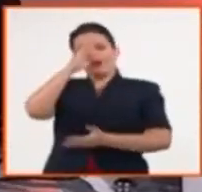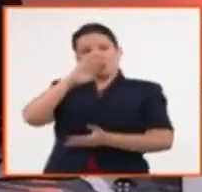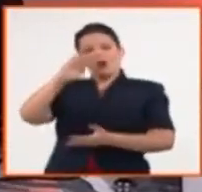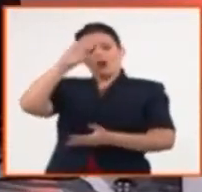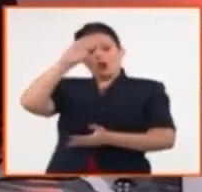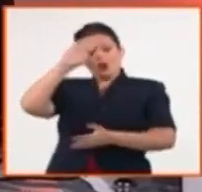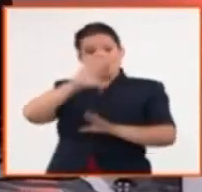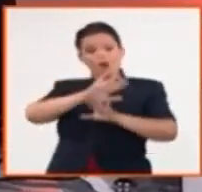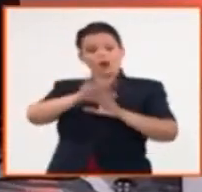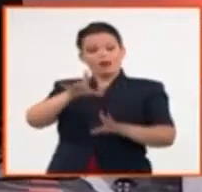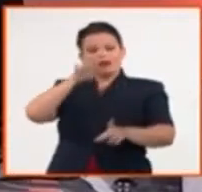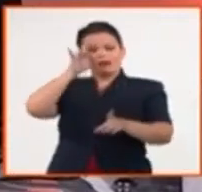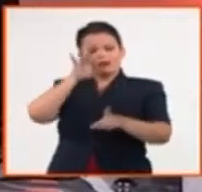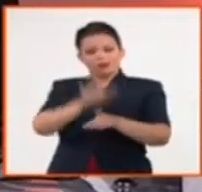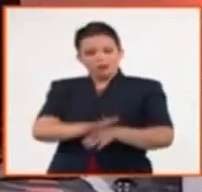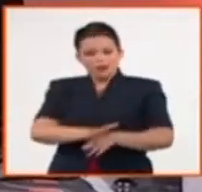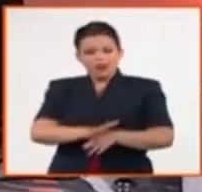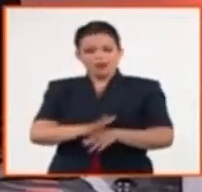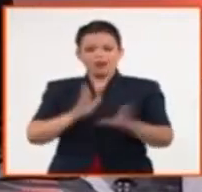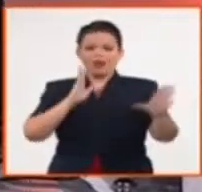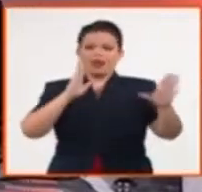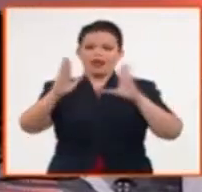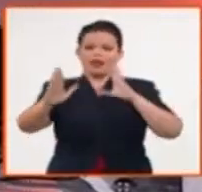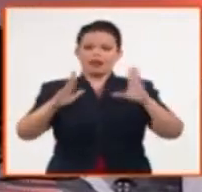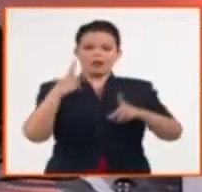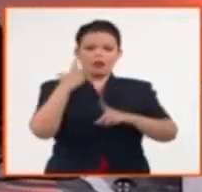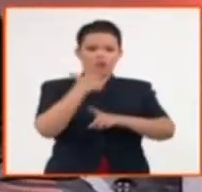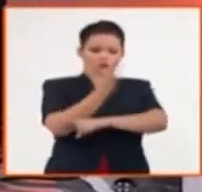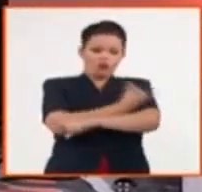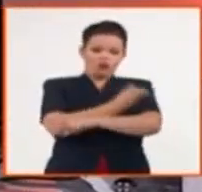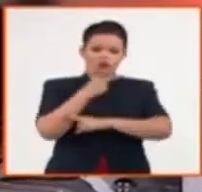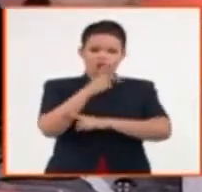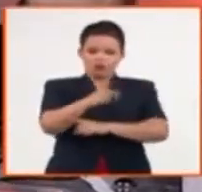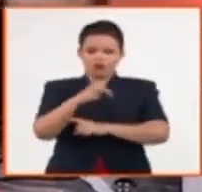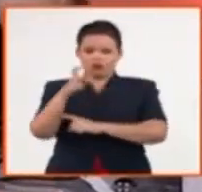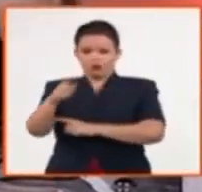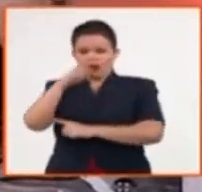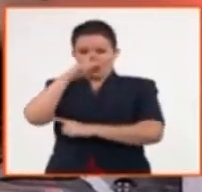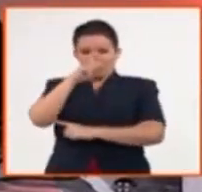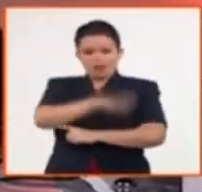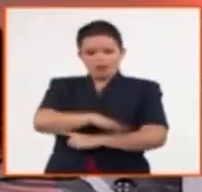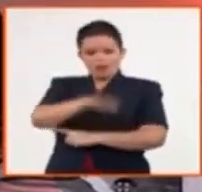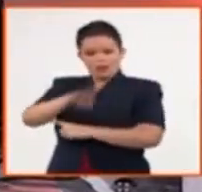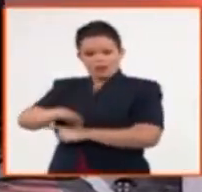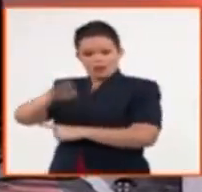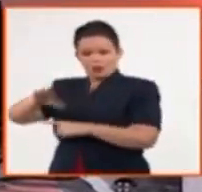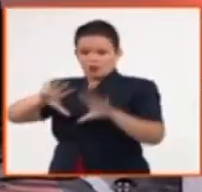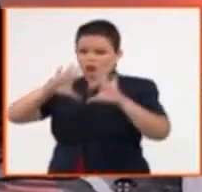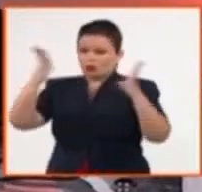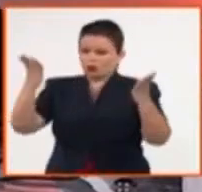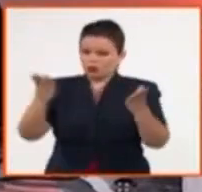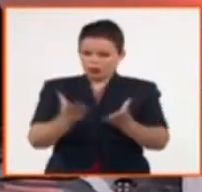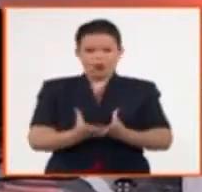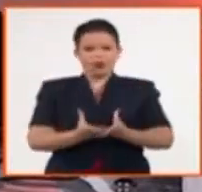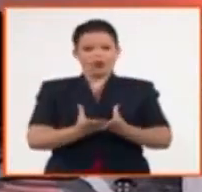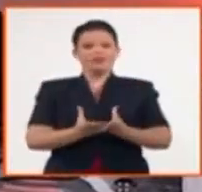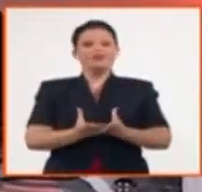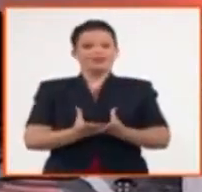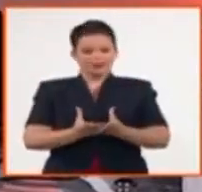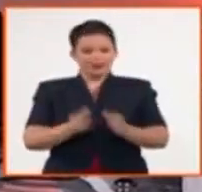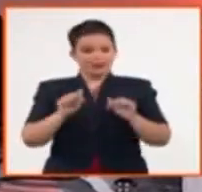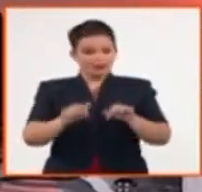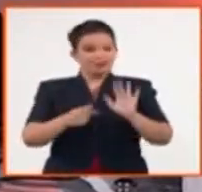campaña masiva de vacunación pediátrica. Una campaña que ya tiene muchas historias que contar, pero que ha sido